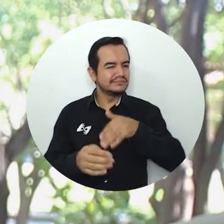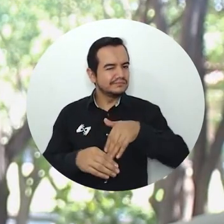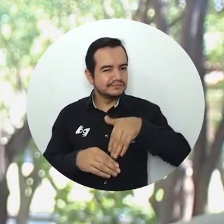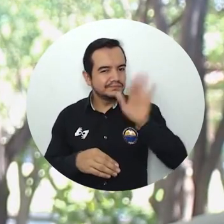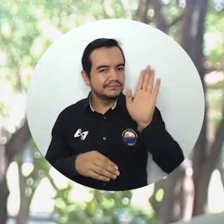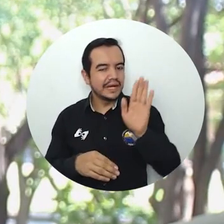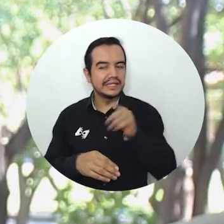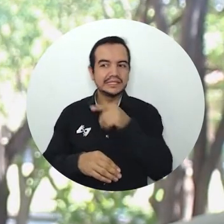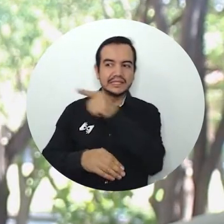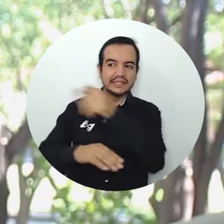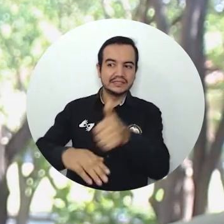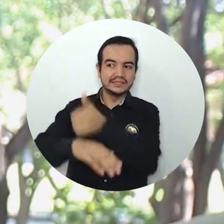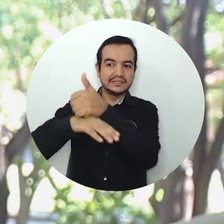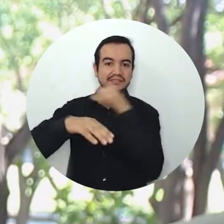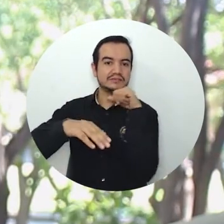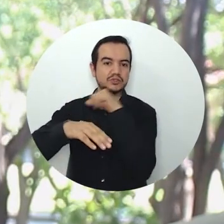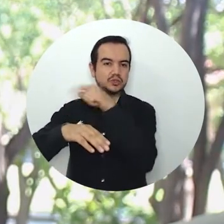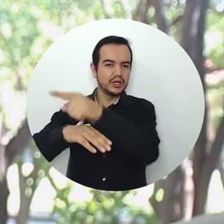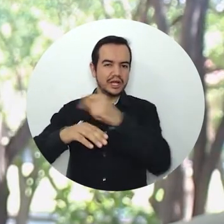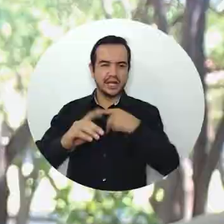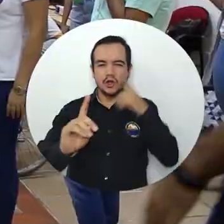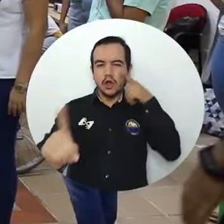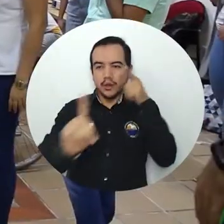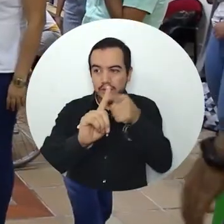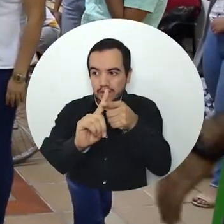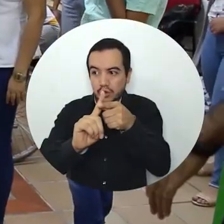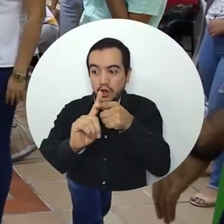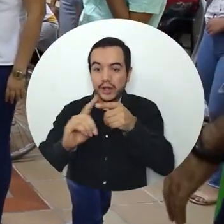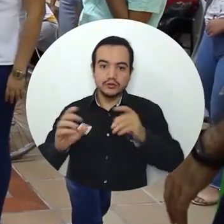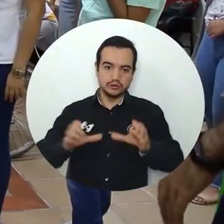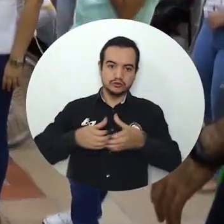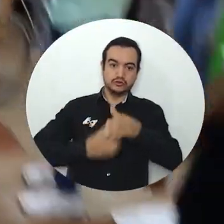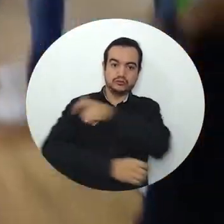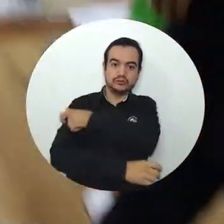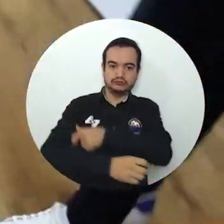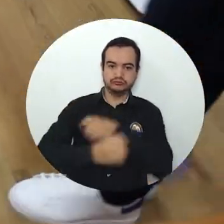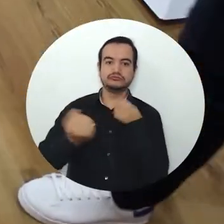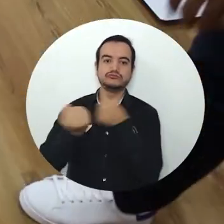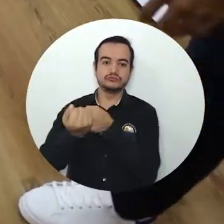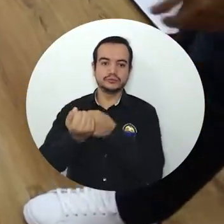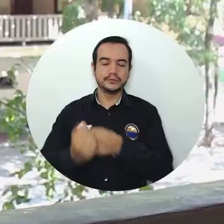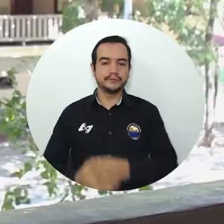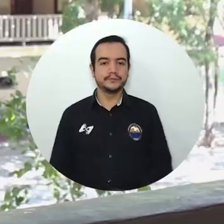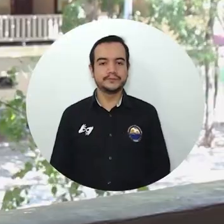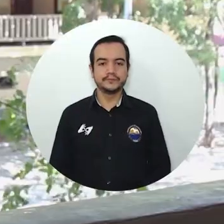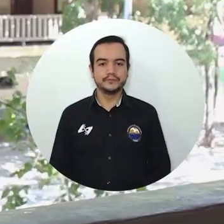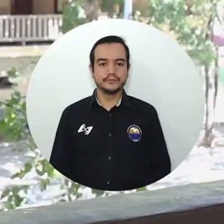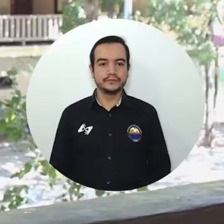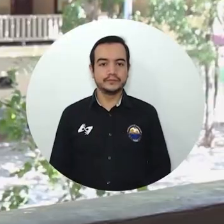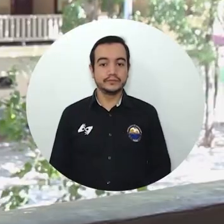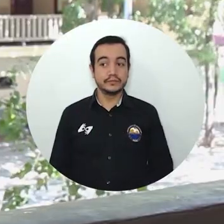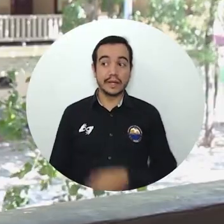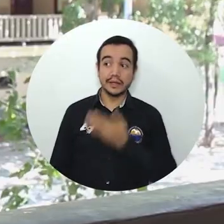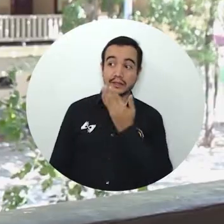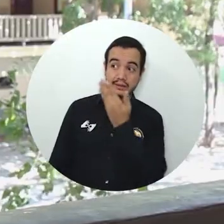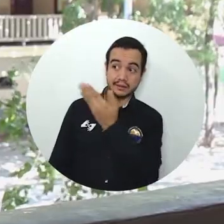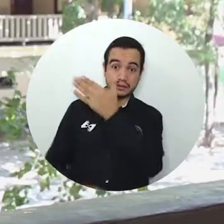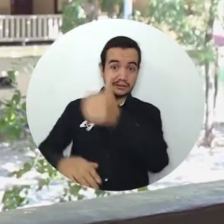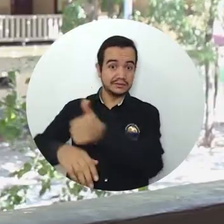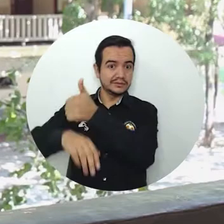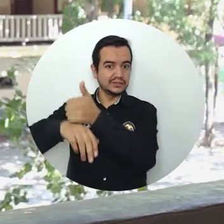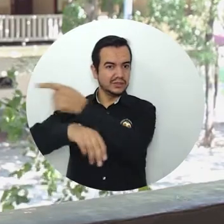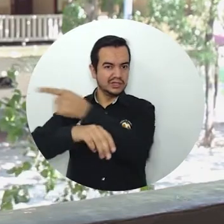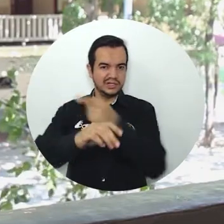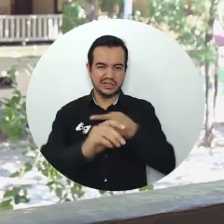discurso y sobre todo la voluntad del señor rector de consolidar estos procesos de inclusión en la universidad. Es una apuesta la que le tiene nuestro